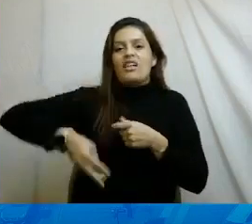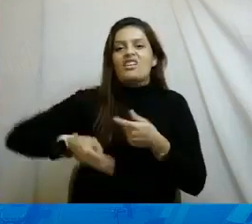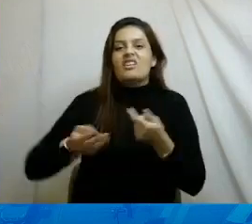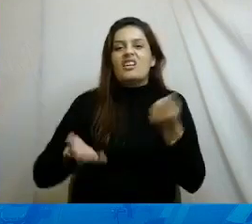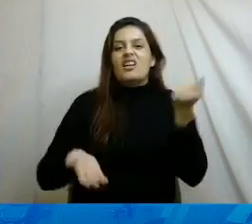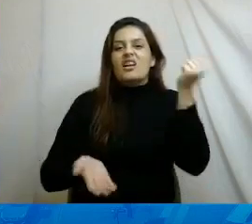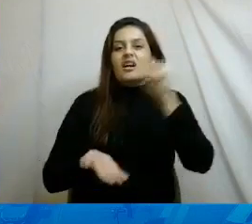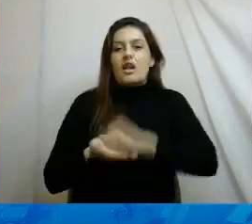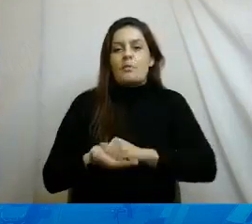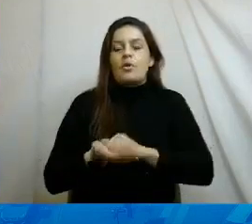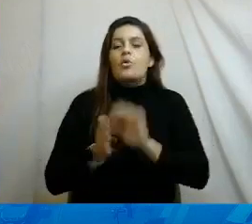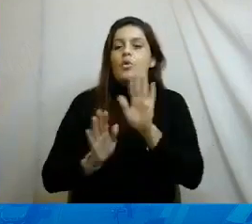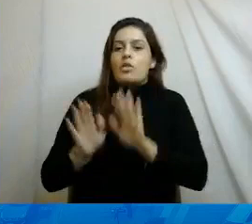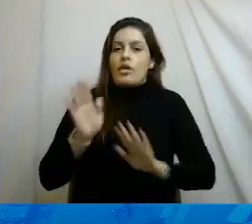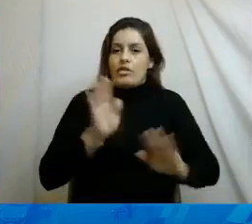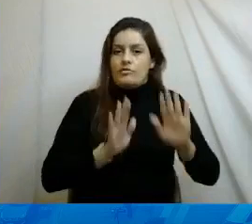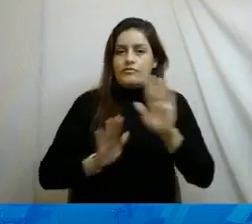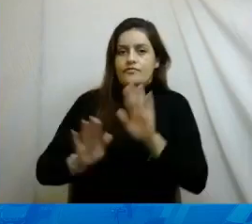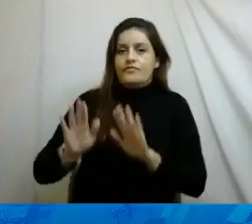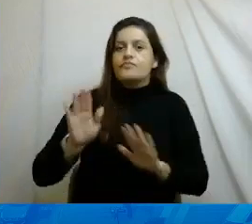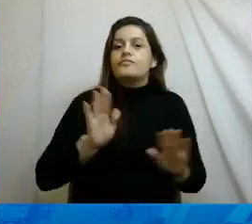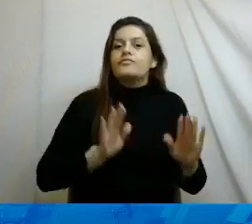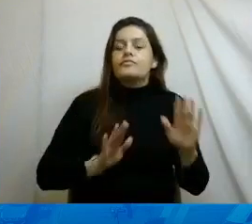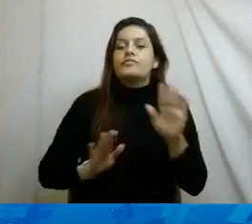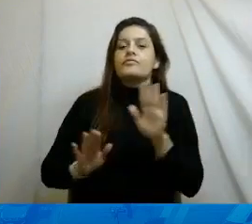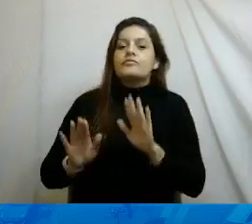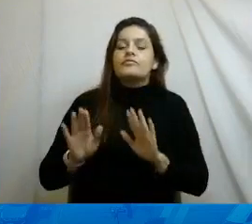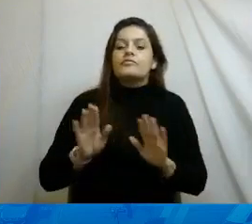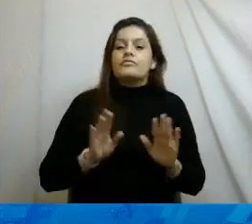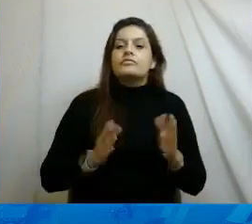que hay que tener prudencia, ¿eh? La prudencia